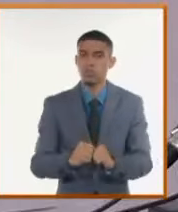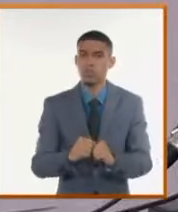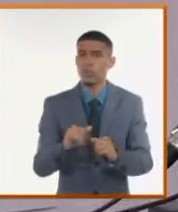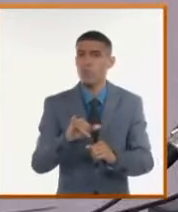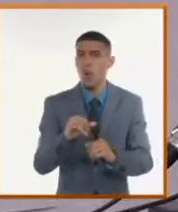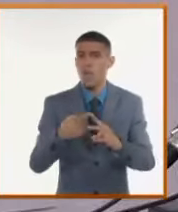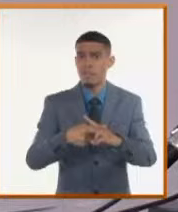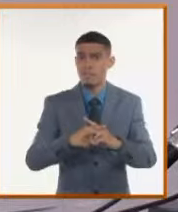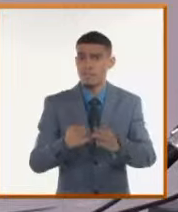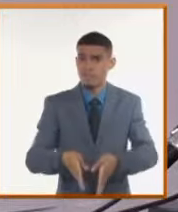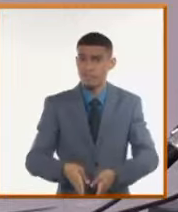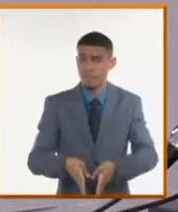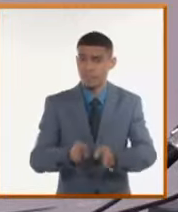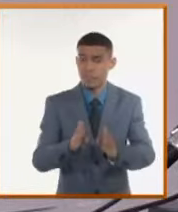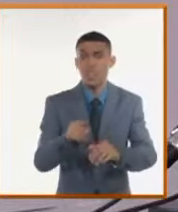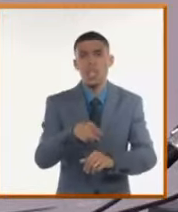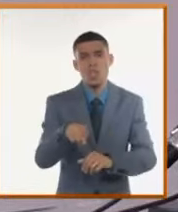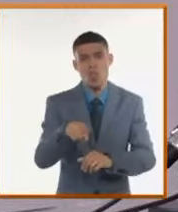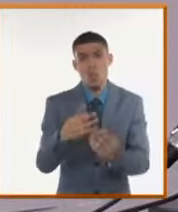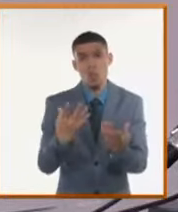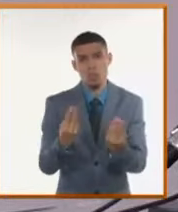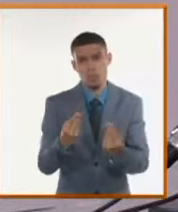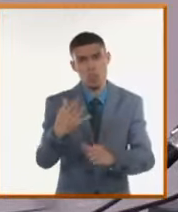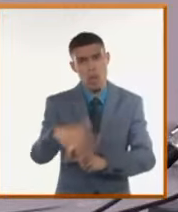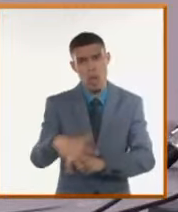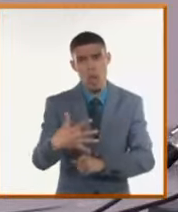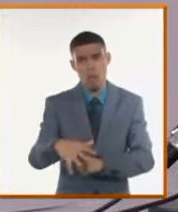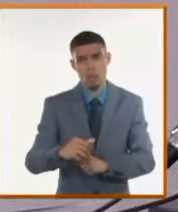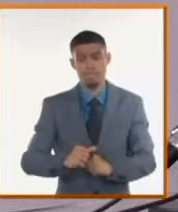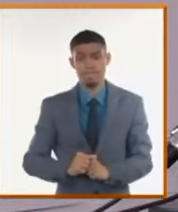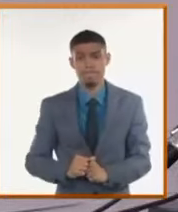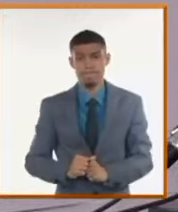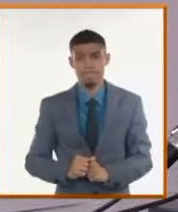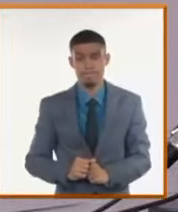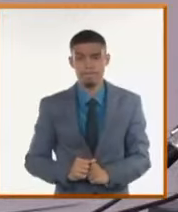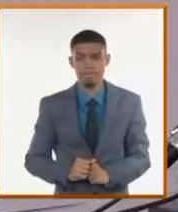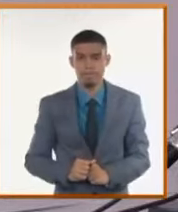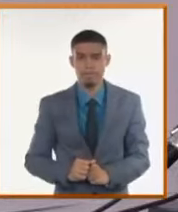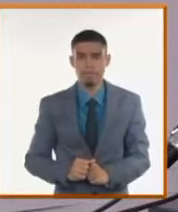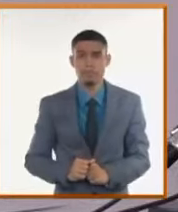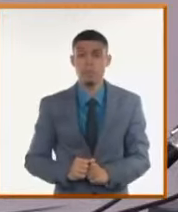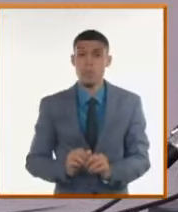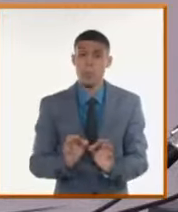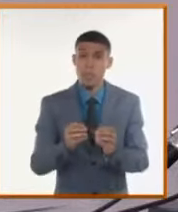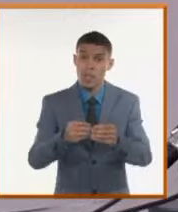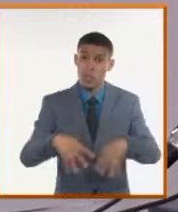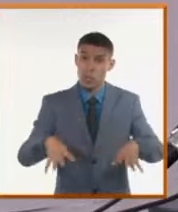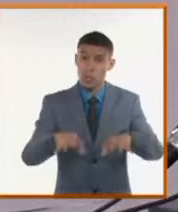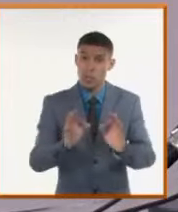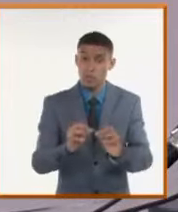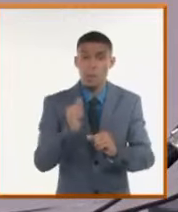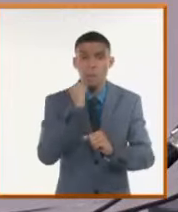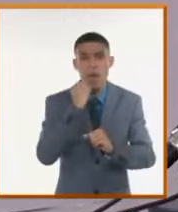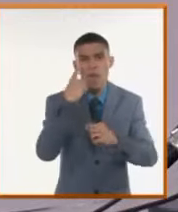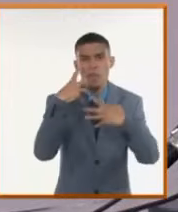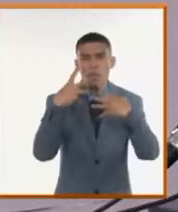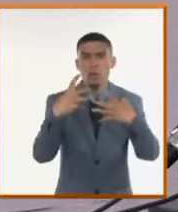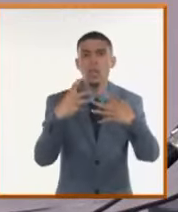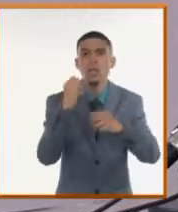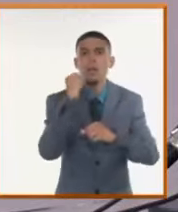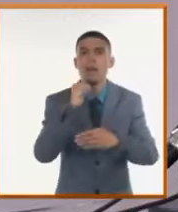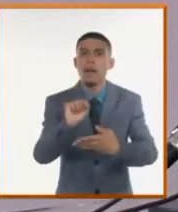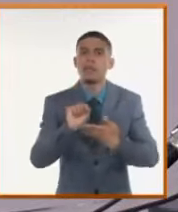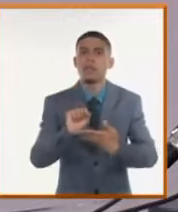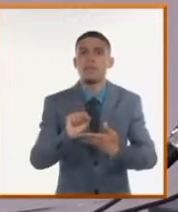y son 800 K 85 de todas forma como usted decía en esta circunstancia Lo importante es que haya más tráfico